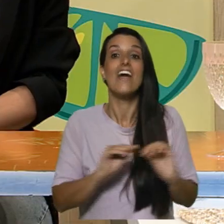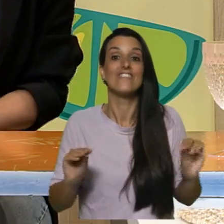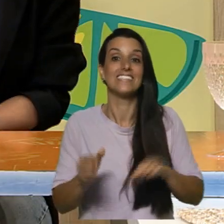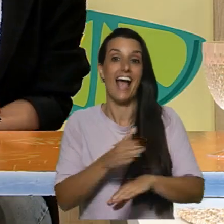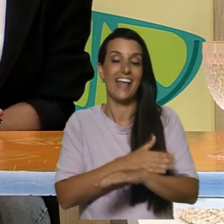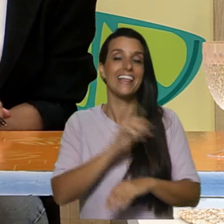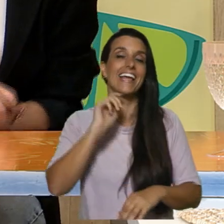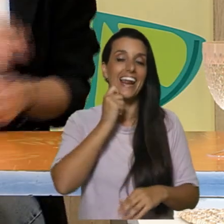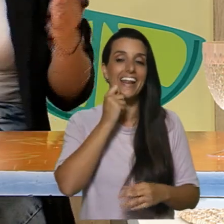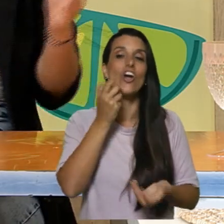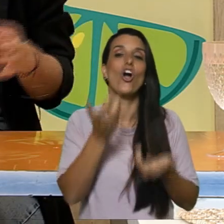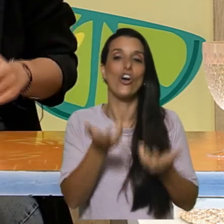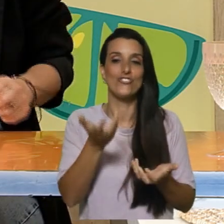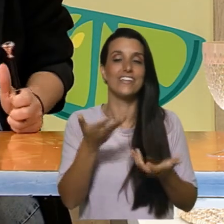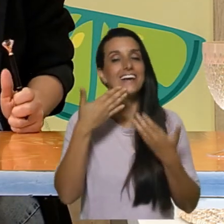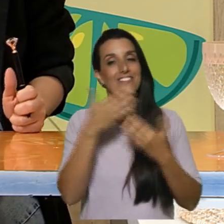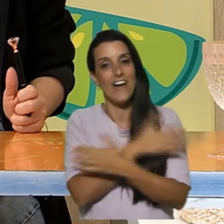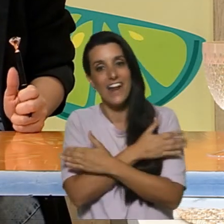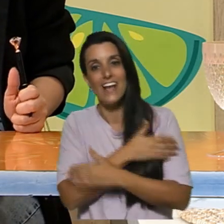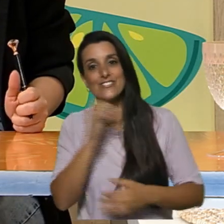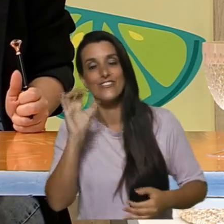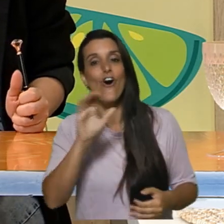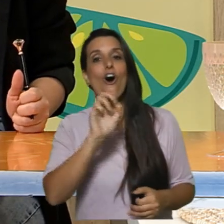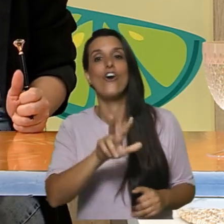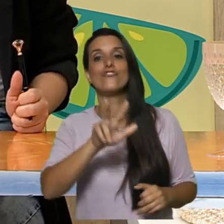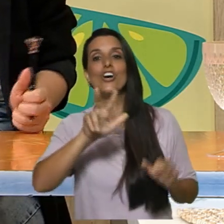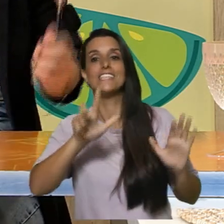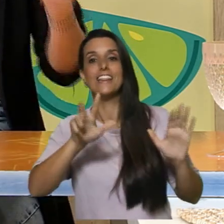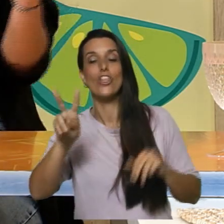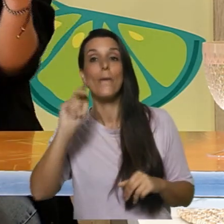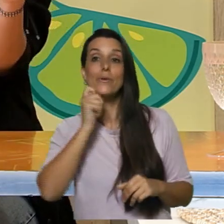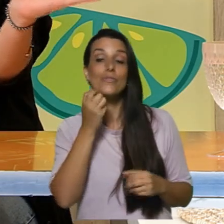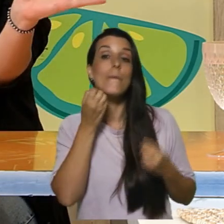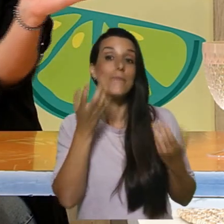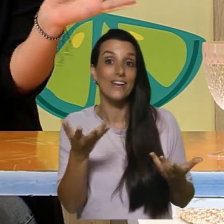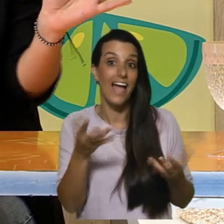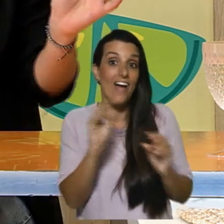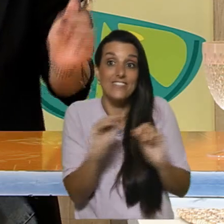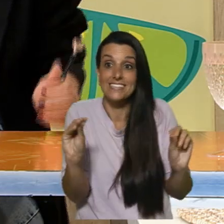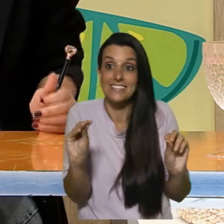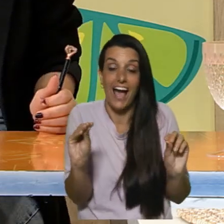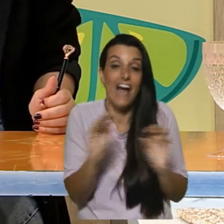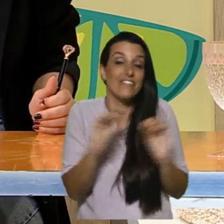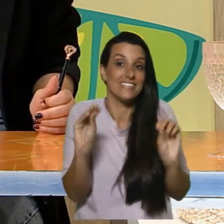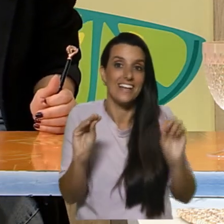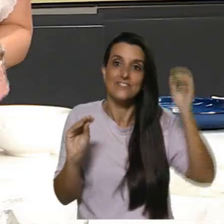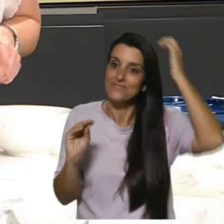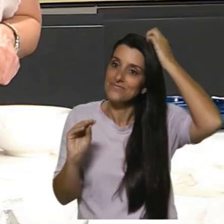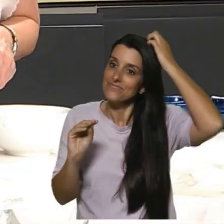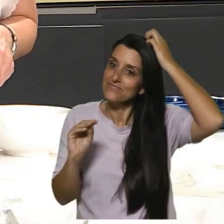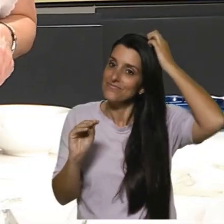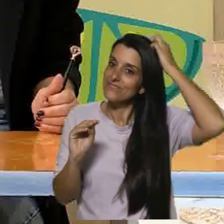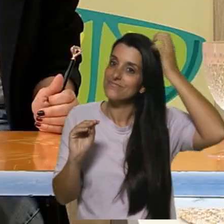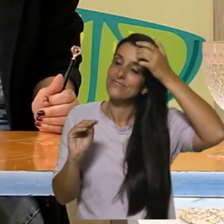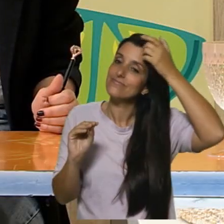ve. Un abrazo por tres. Me un gusta, abrazo claro. grande que termina en 872. Me gusta porque la está avisando, como dice Leo. Claro. Ahí